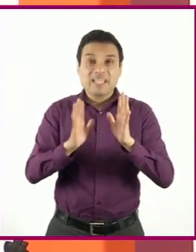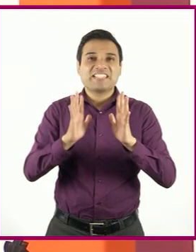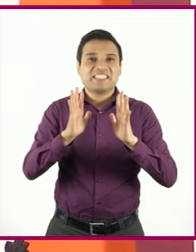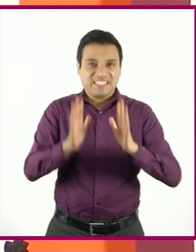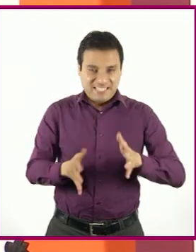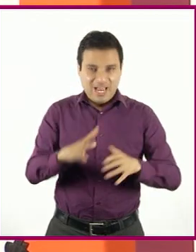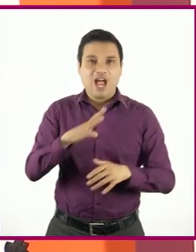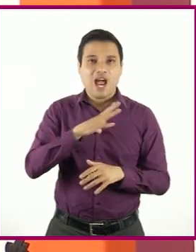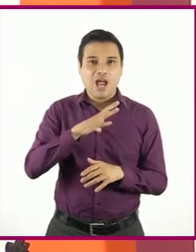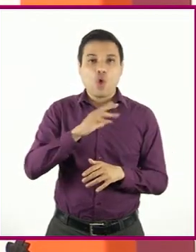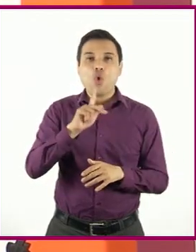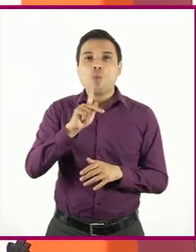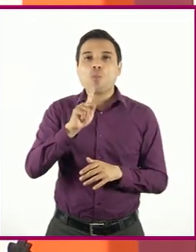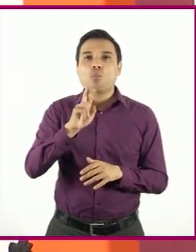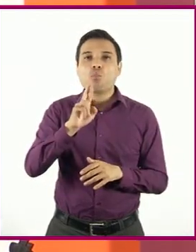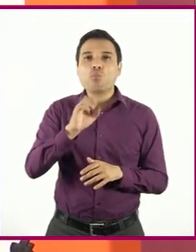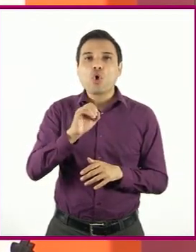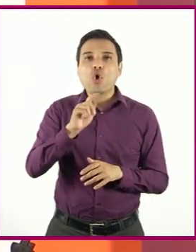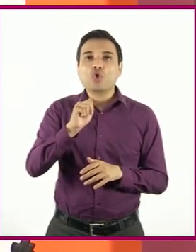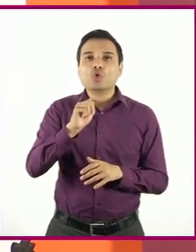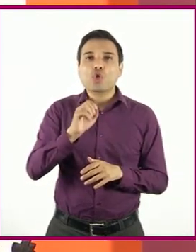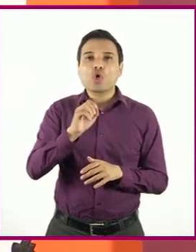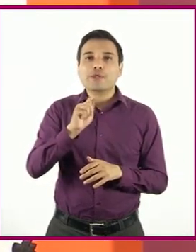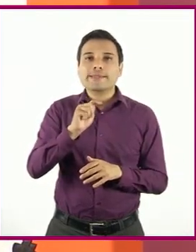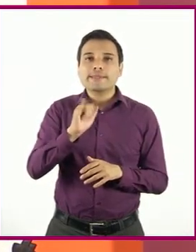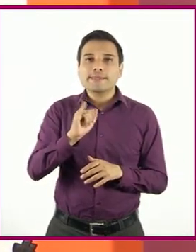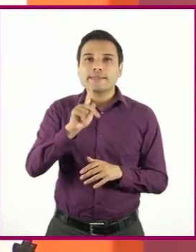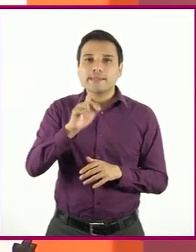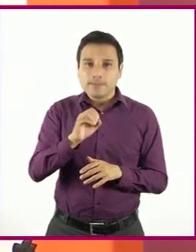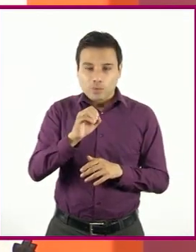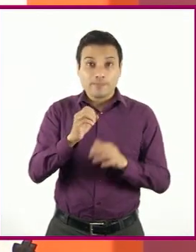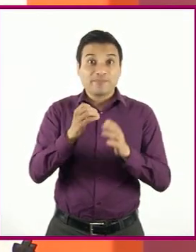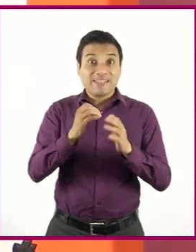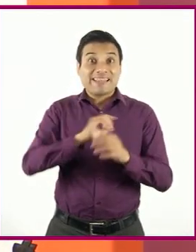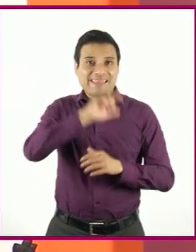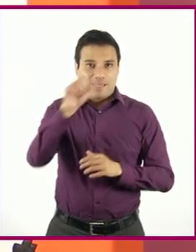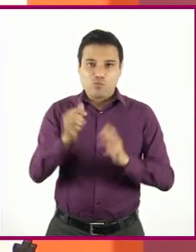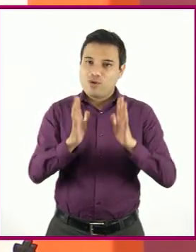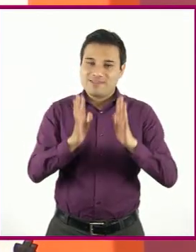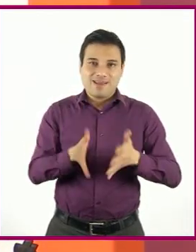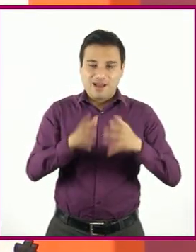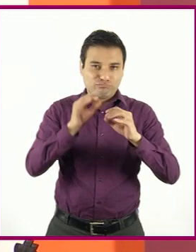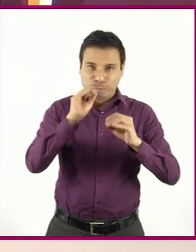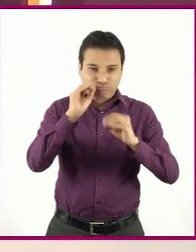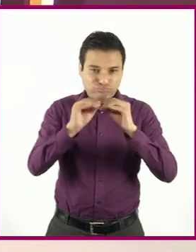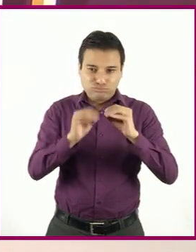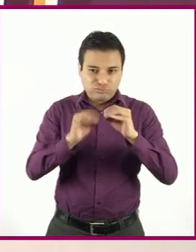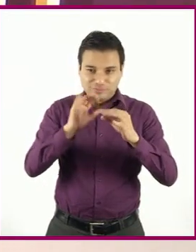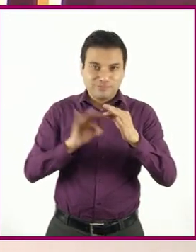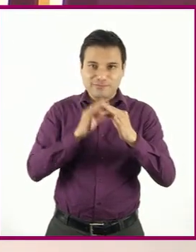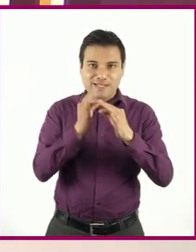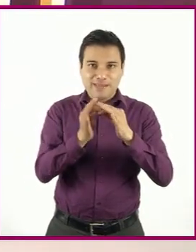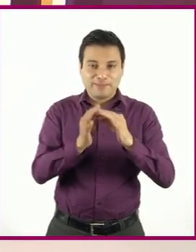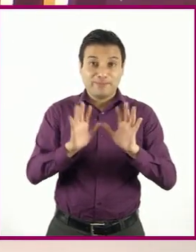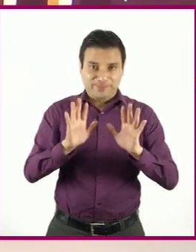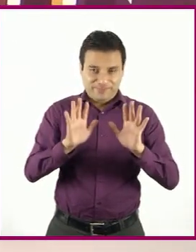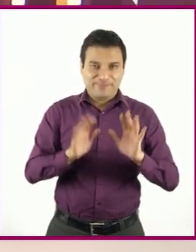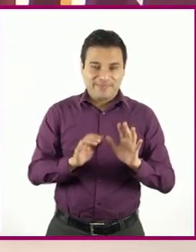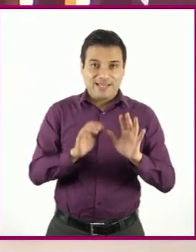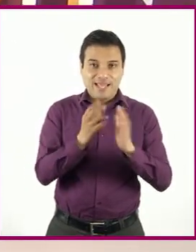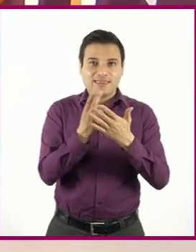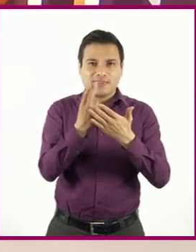manera nos vamos acercando a la versión final del dispensador. Y hablando de representación técnica y de